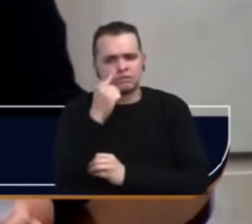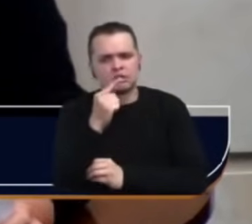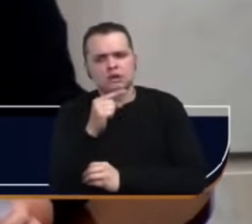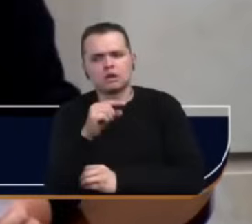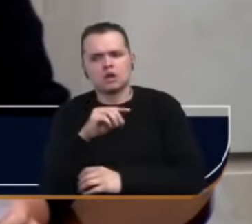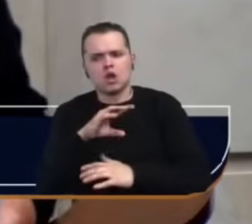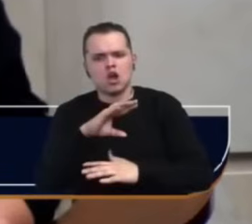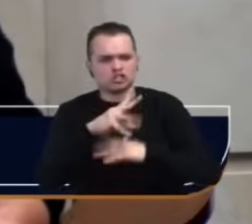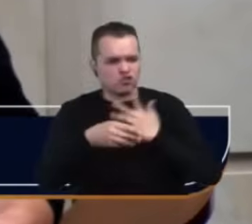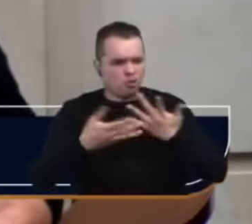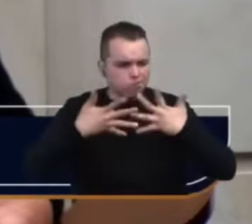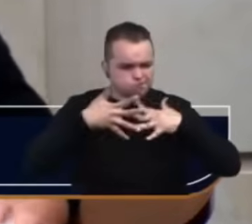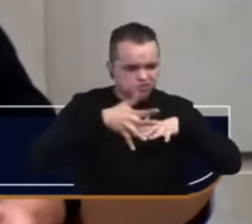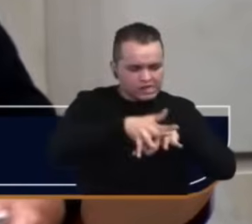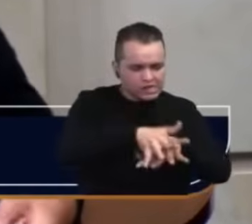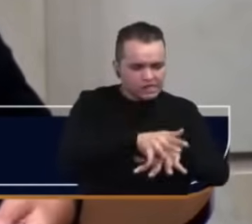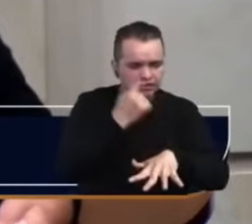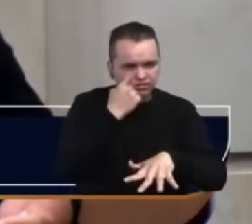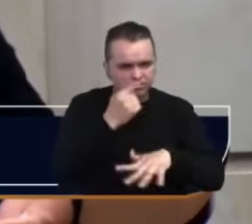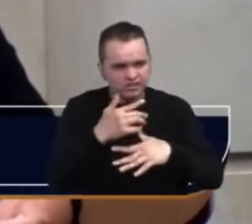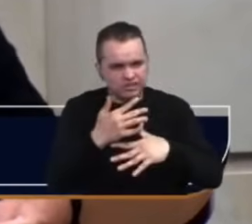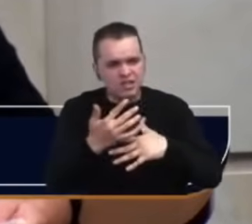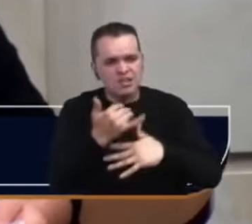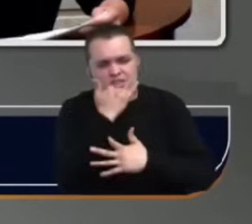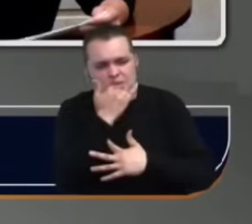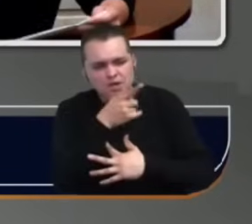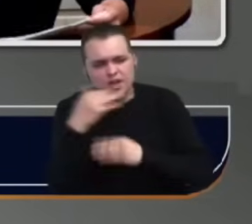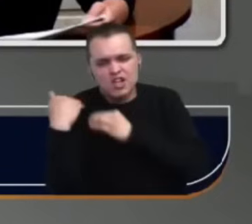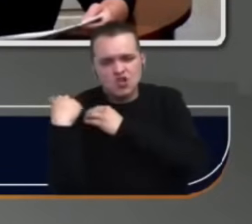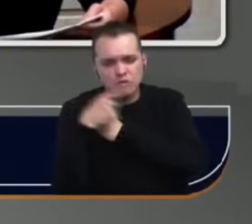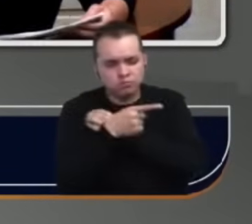en todo este entramado. Podemos seguir a la siguiente diapositiva.